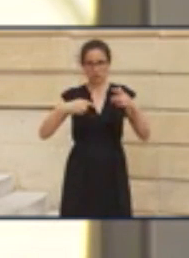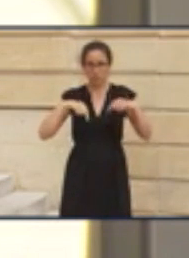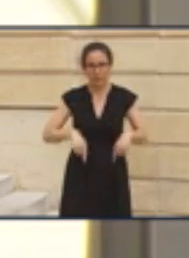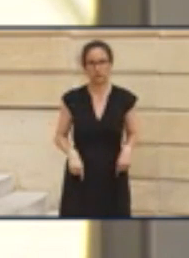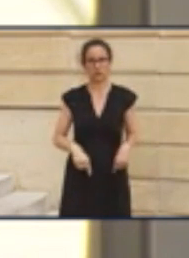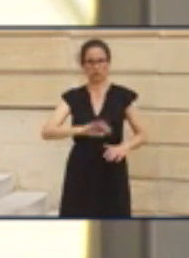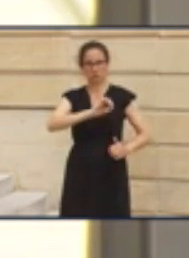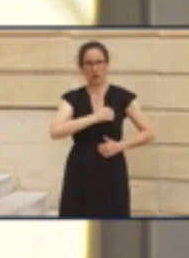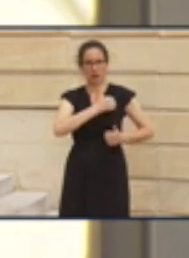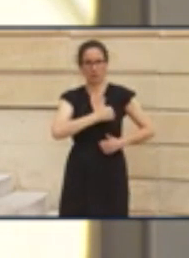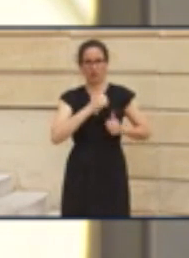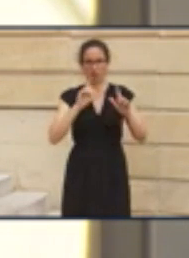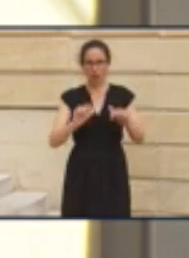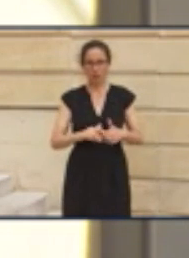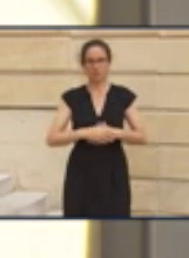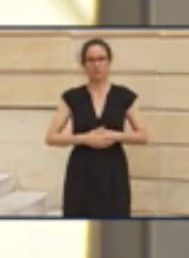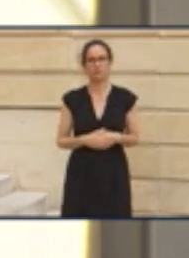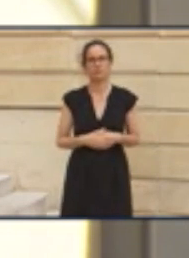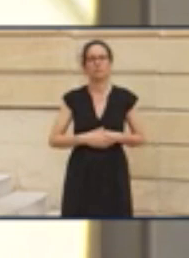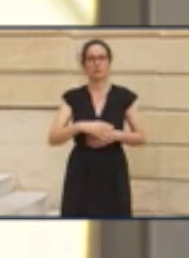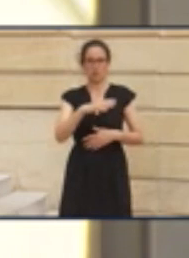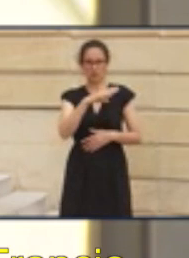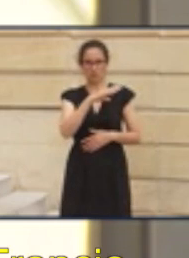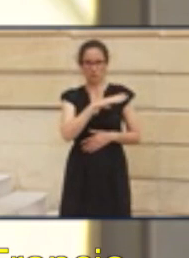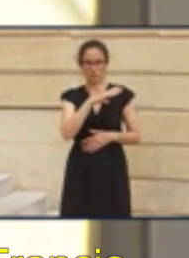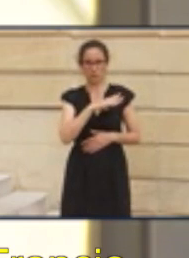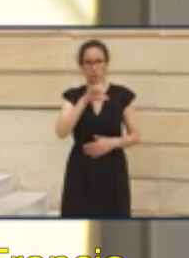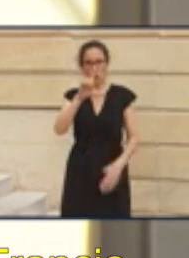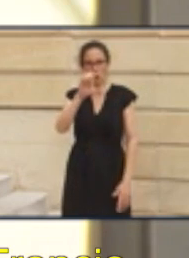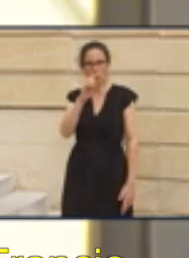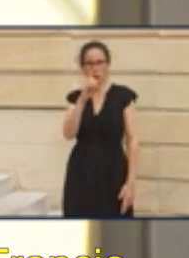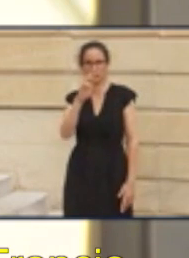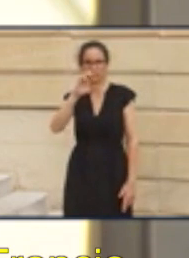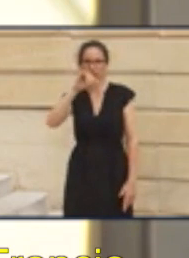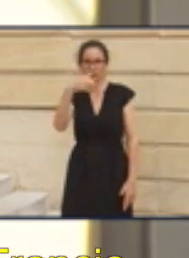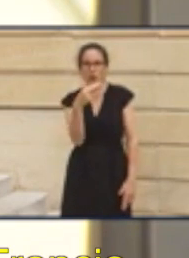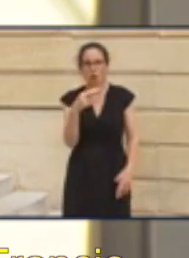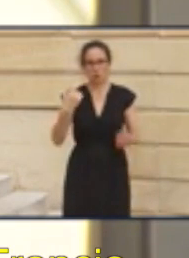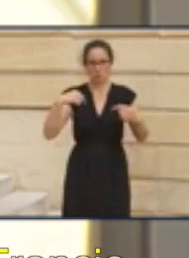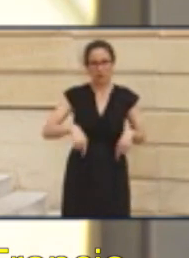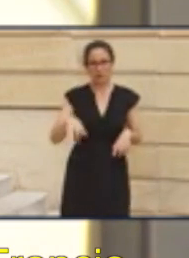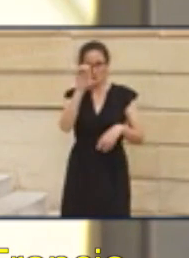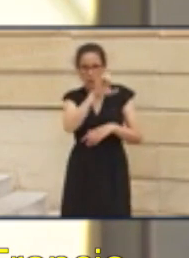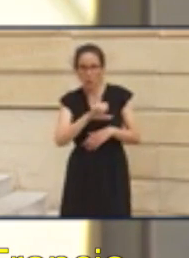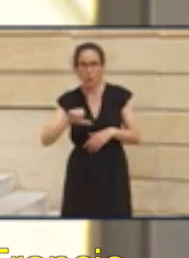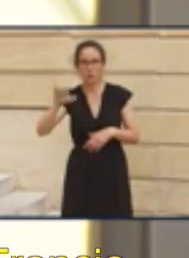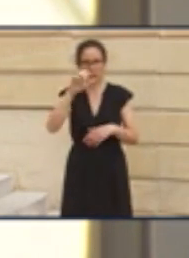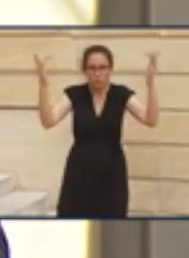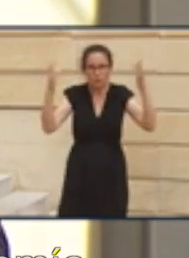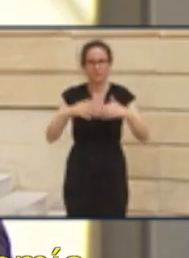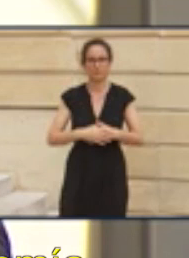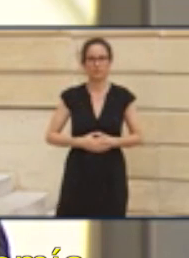armées monsieur Jean ludri ministre de l'europe et des affaires